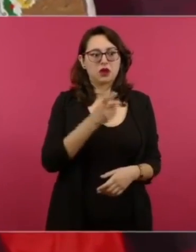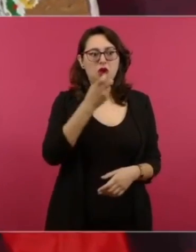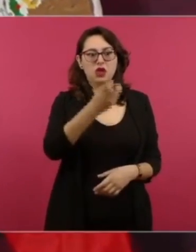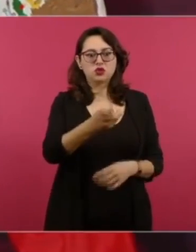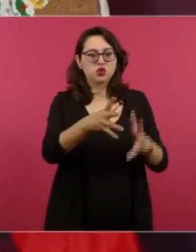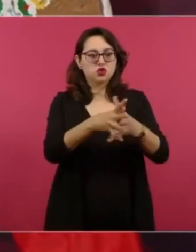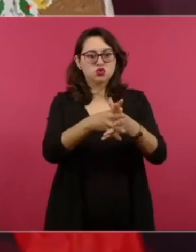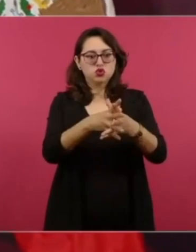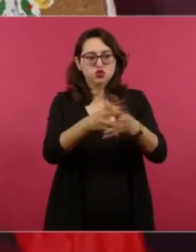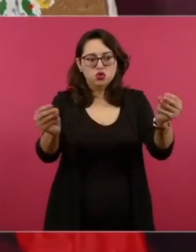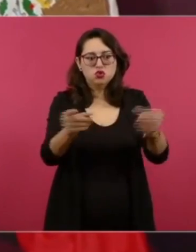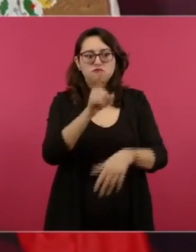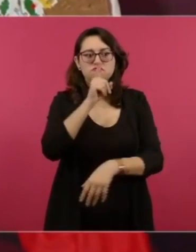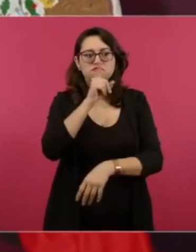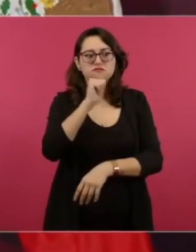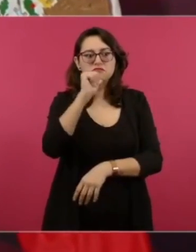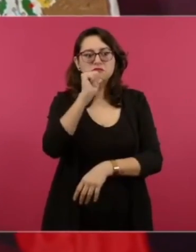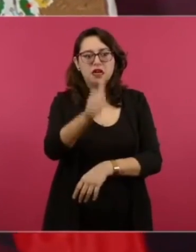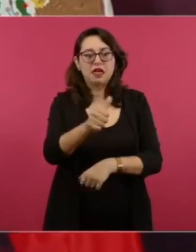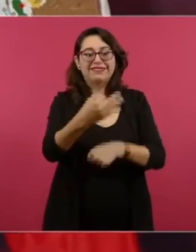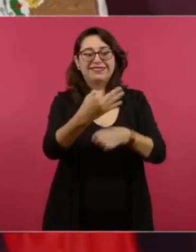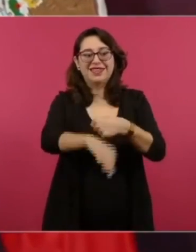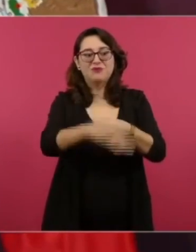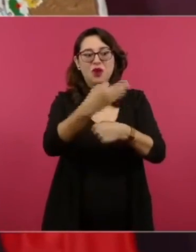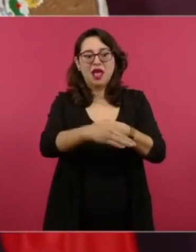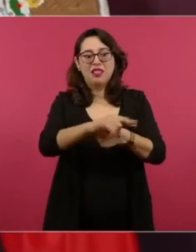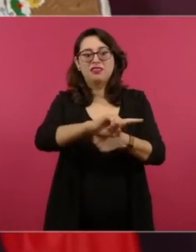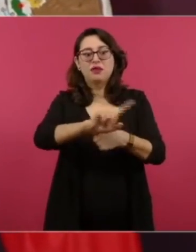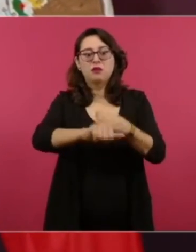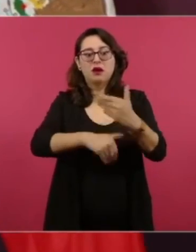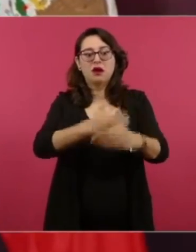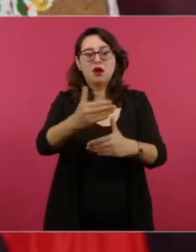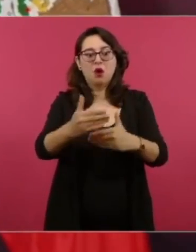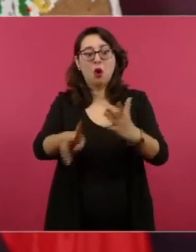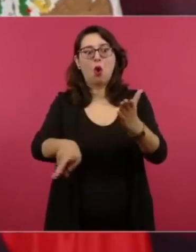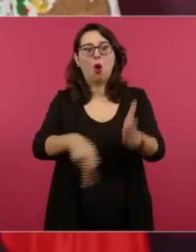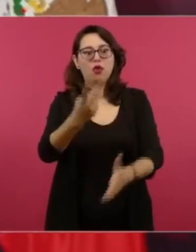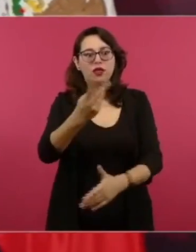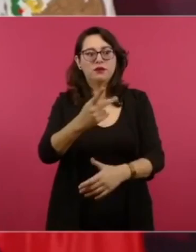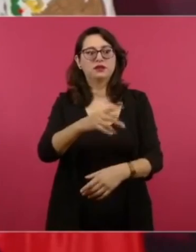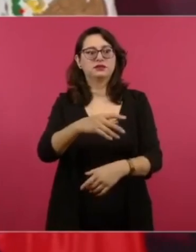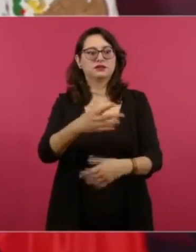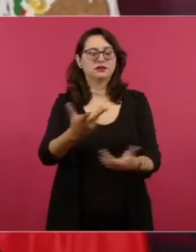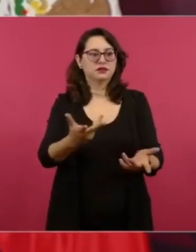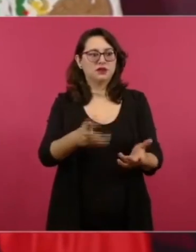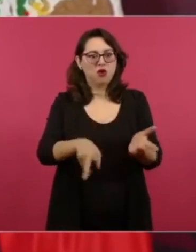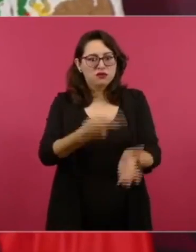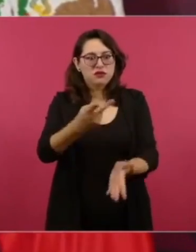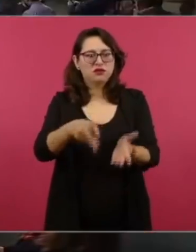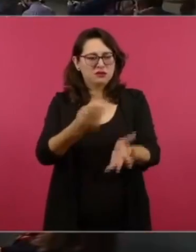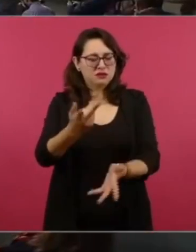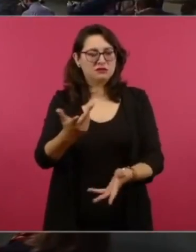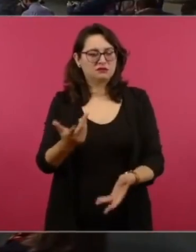pero esto es lo que va a resolver el problema de fondo, el que podamos atender a los jóvenes, que los jóvenes